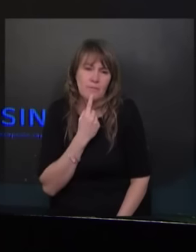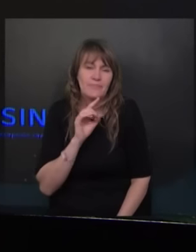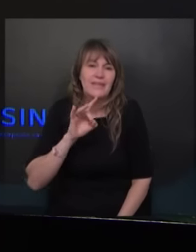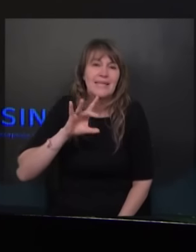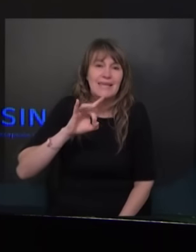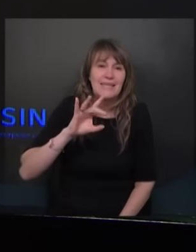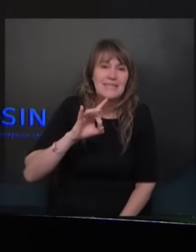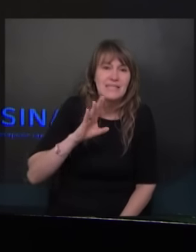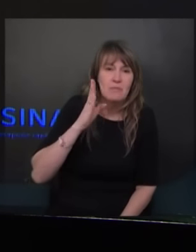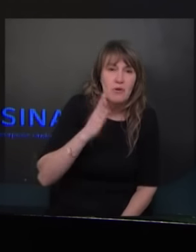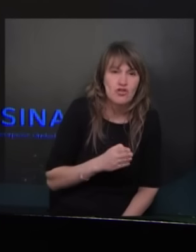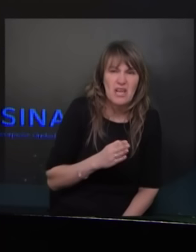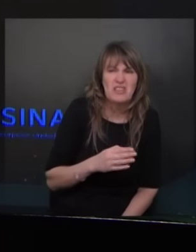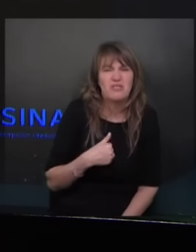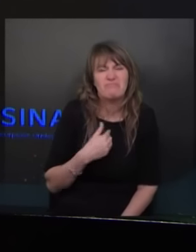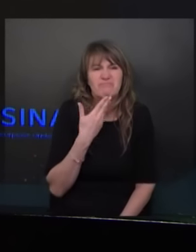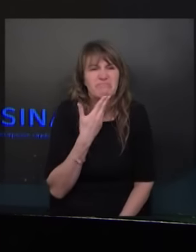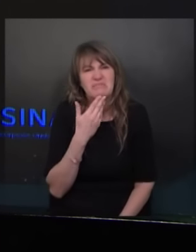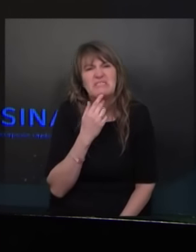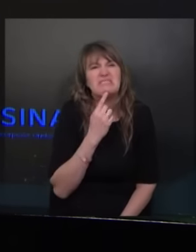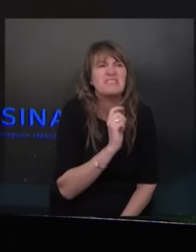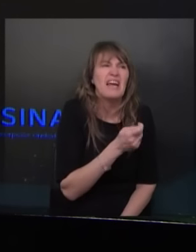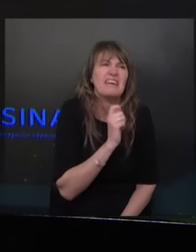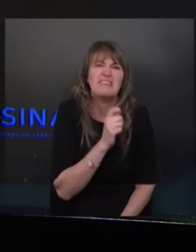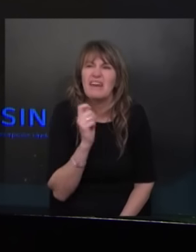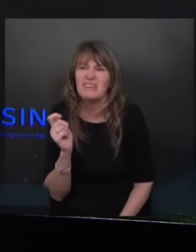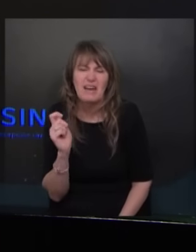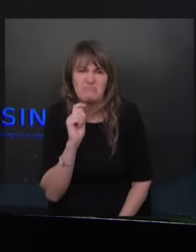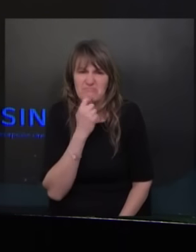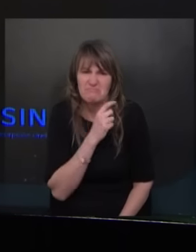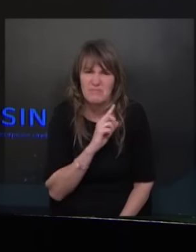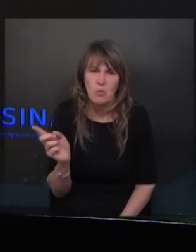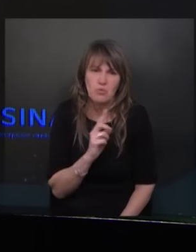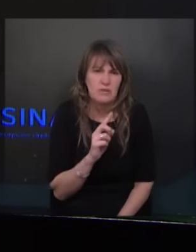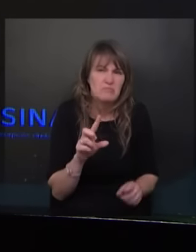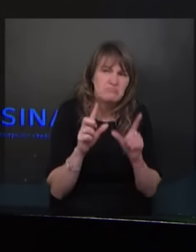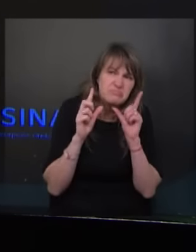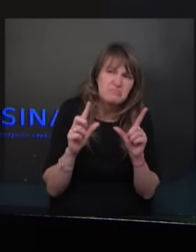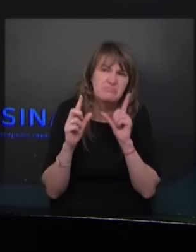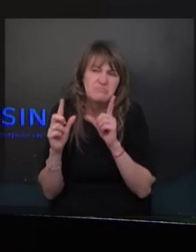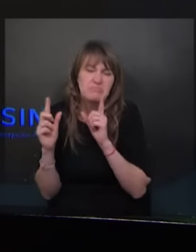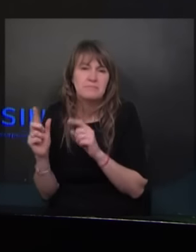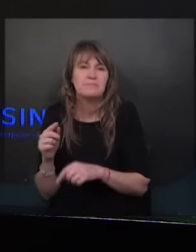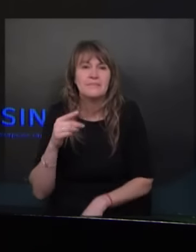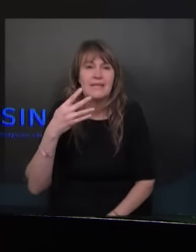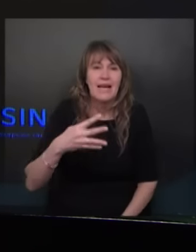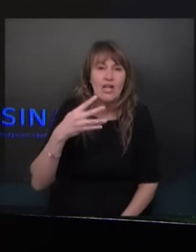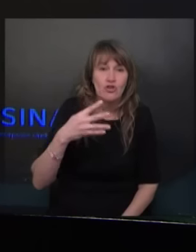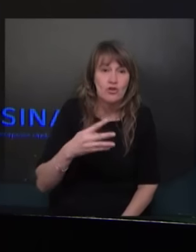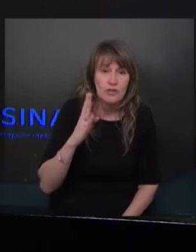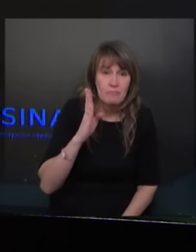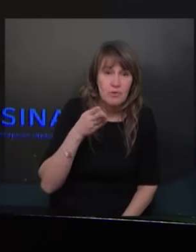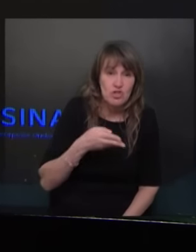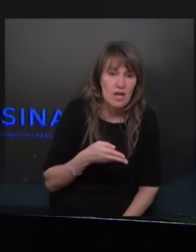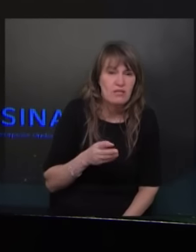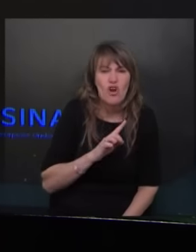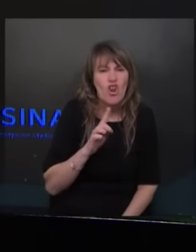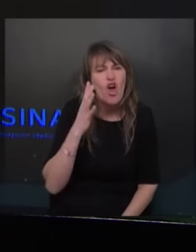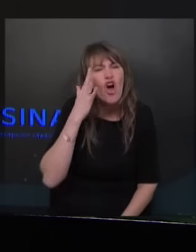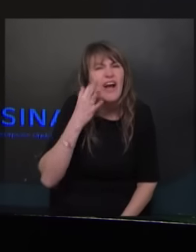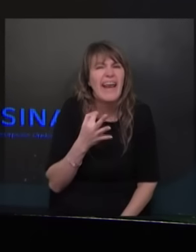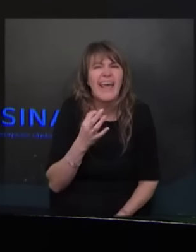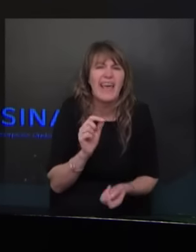que plantea que no le convencía a los candidatos posibles y el 14 por expresó que no creía que su voto